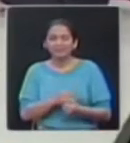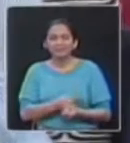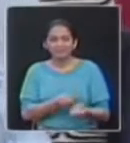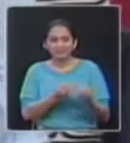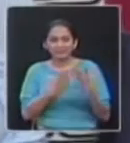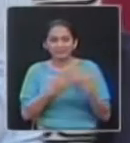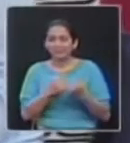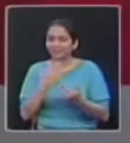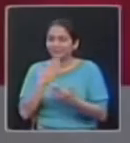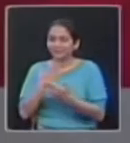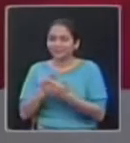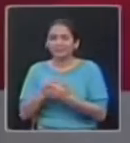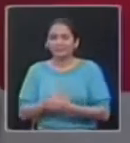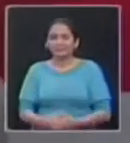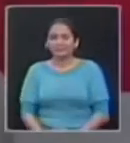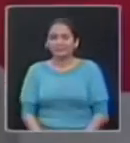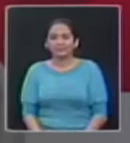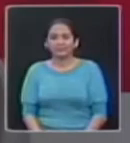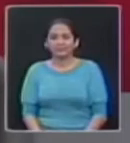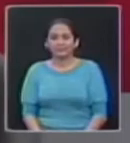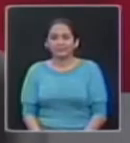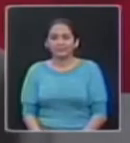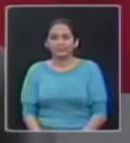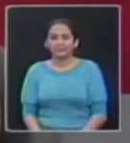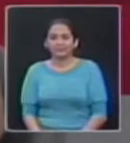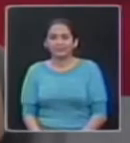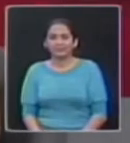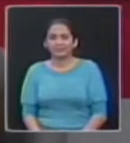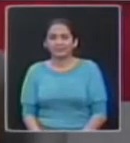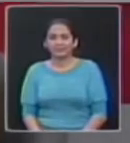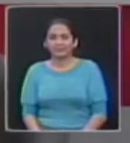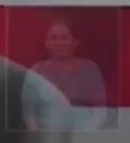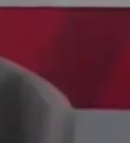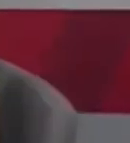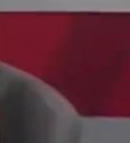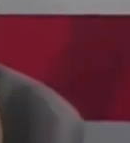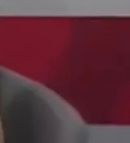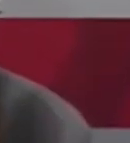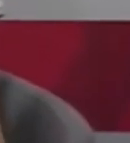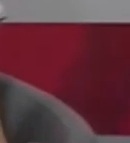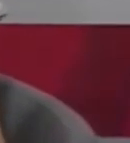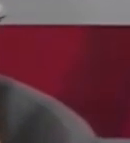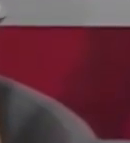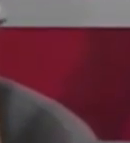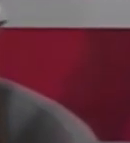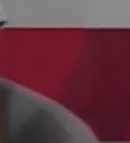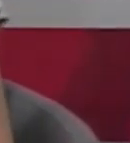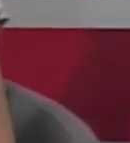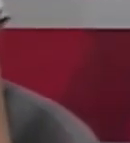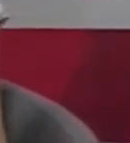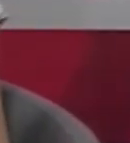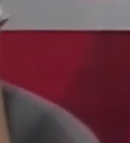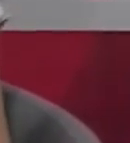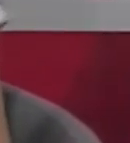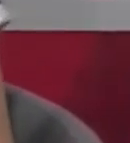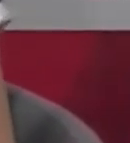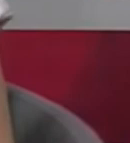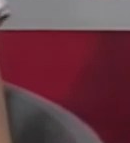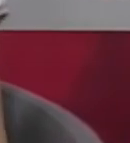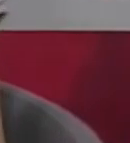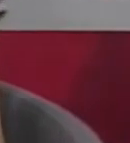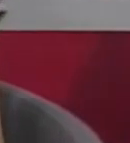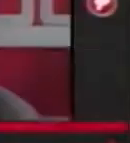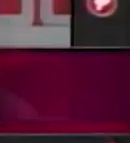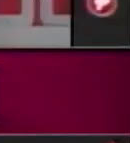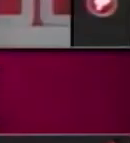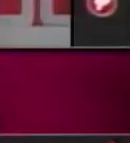A ustedes. Amigos televidentes, yo los invito nuevamente a ingresar en nuestra página web. Pueden ver todas las entrevistas, revisar las notas que tenemos